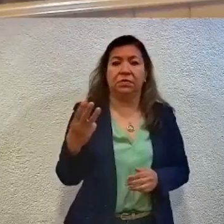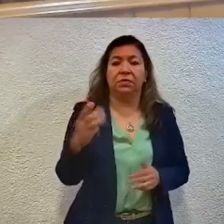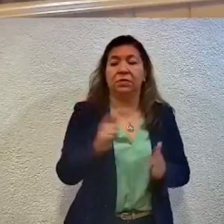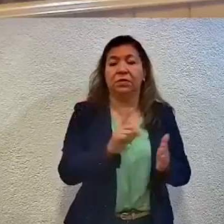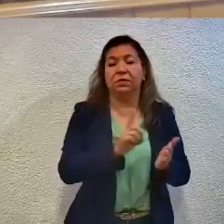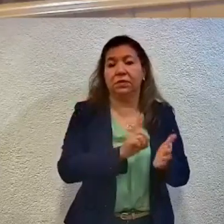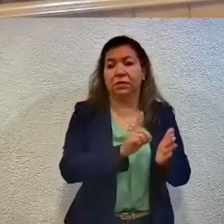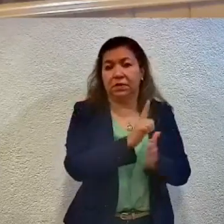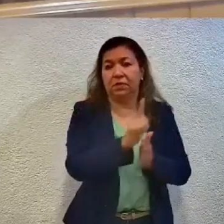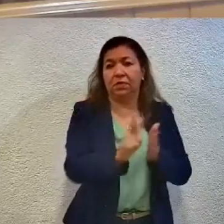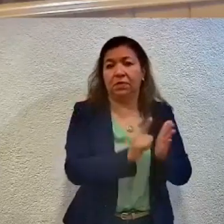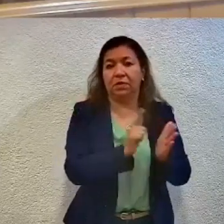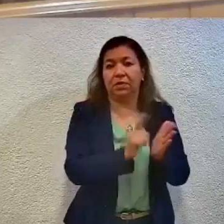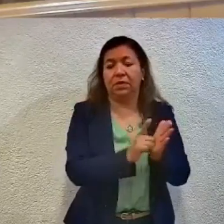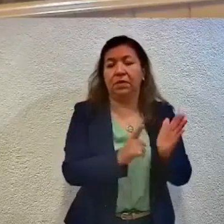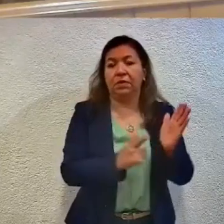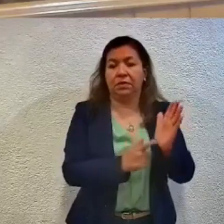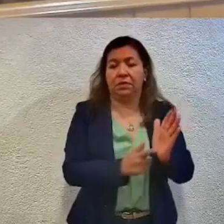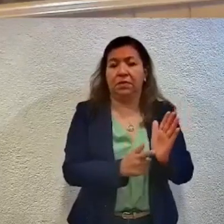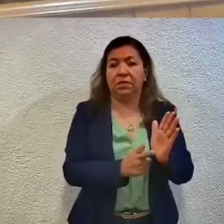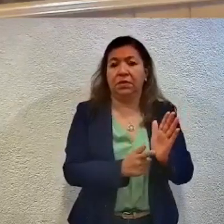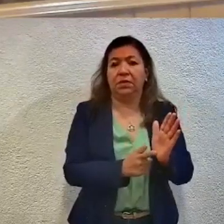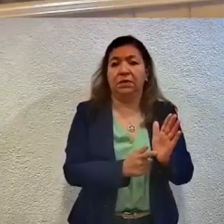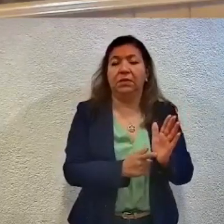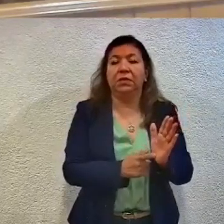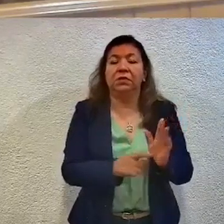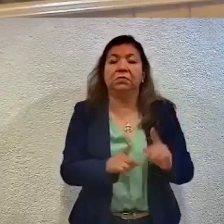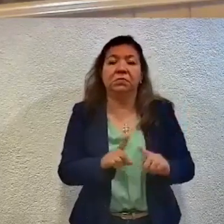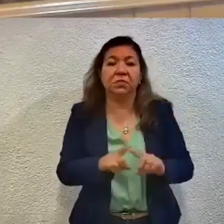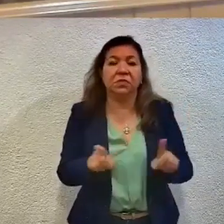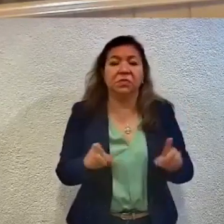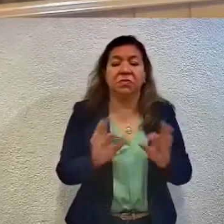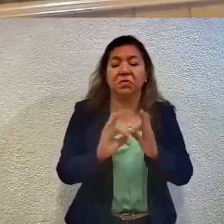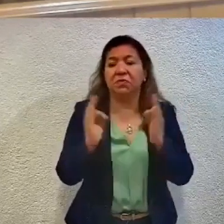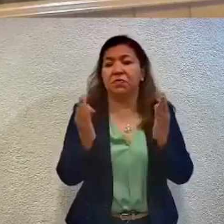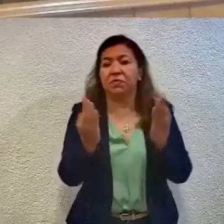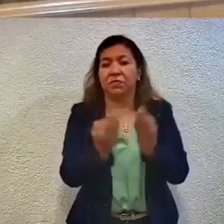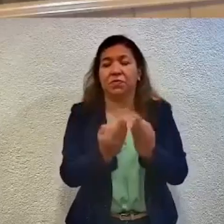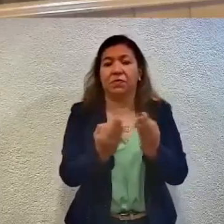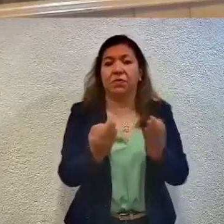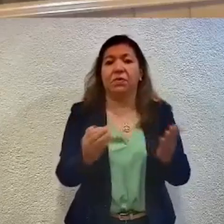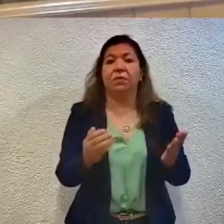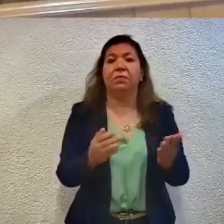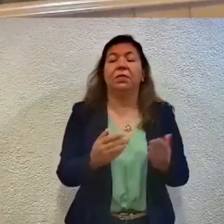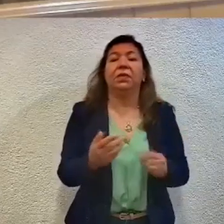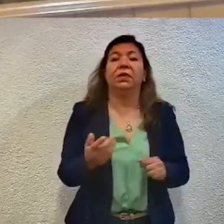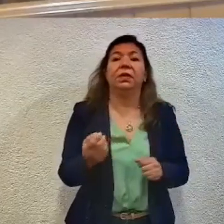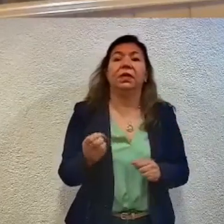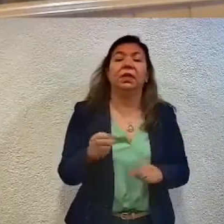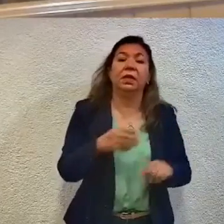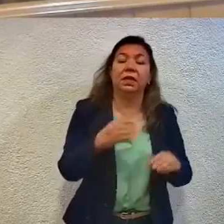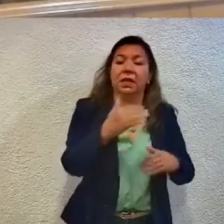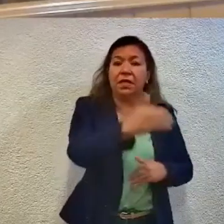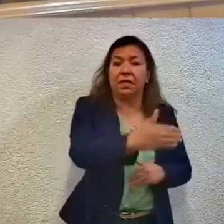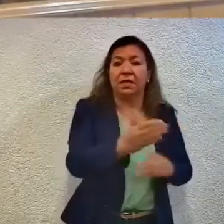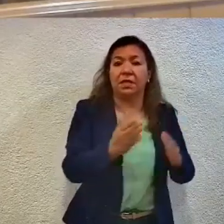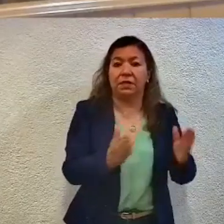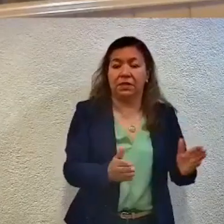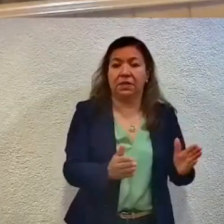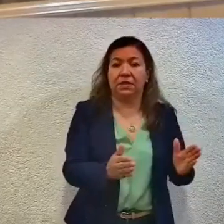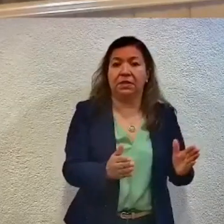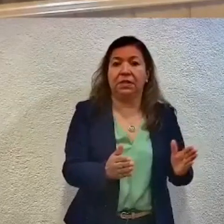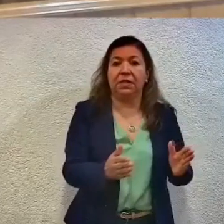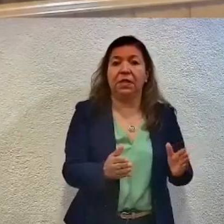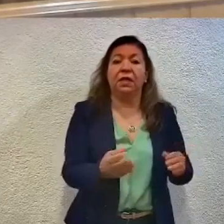son insuficientes, pues tales requisitos se cumplieron de forma distinta, ya que si inicialmente no solicitó el recuento de